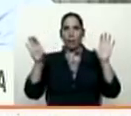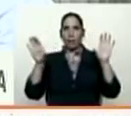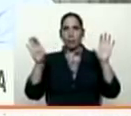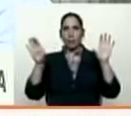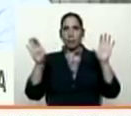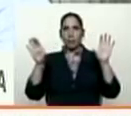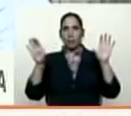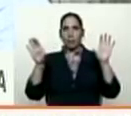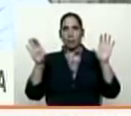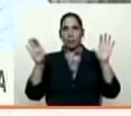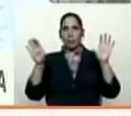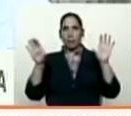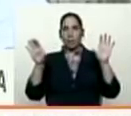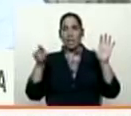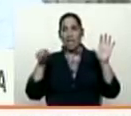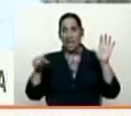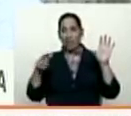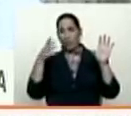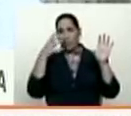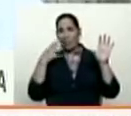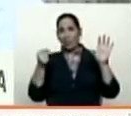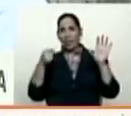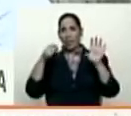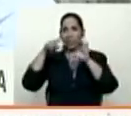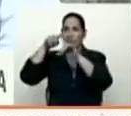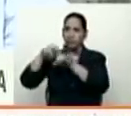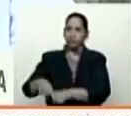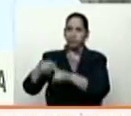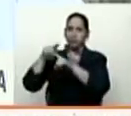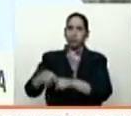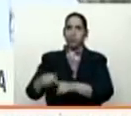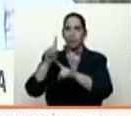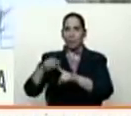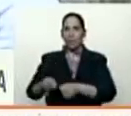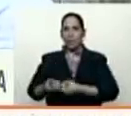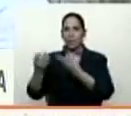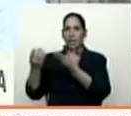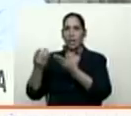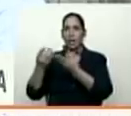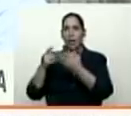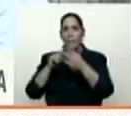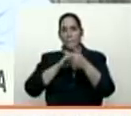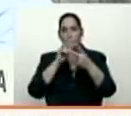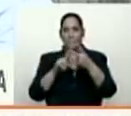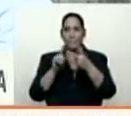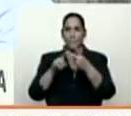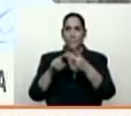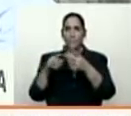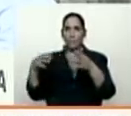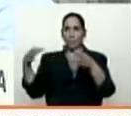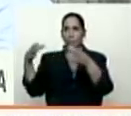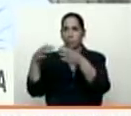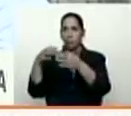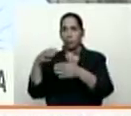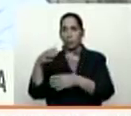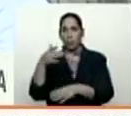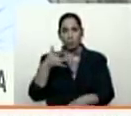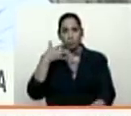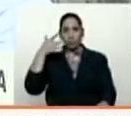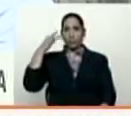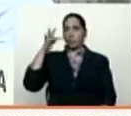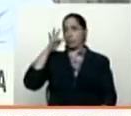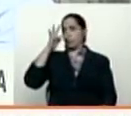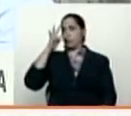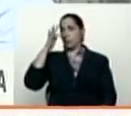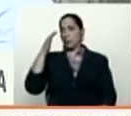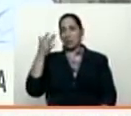de subordinación y entrega. Y por otro lado, las élites enquistadas que se creen con el